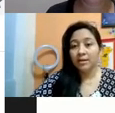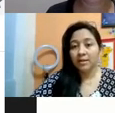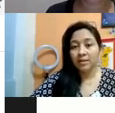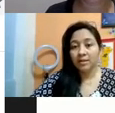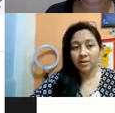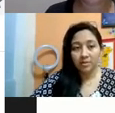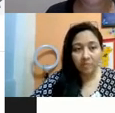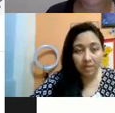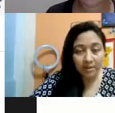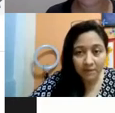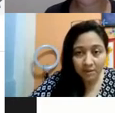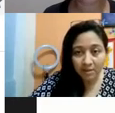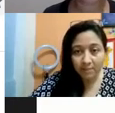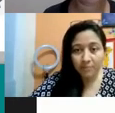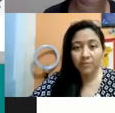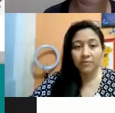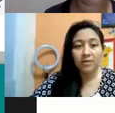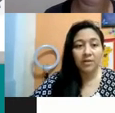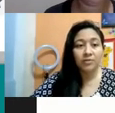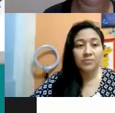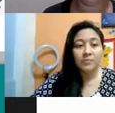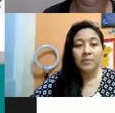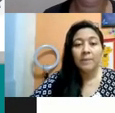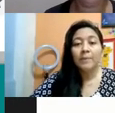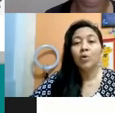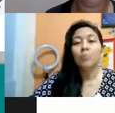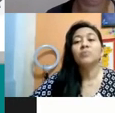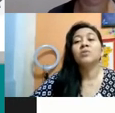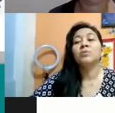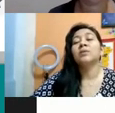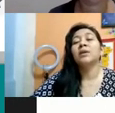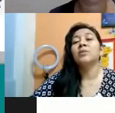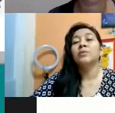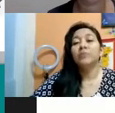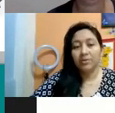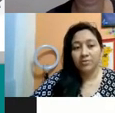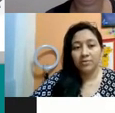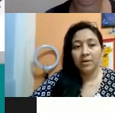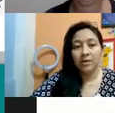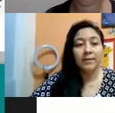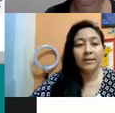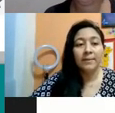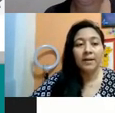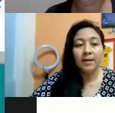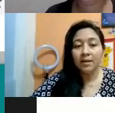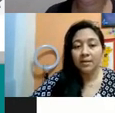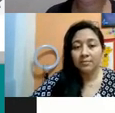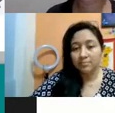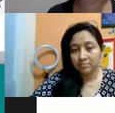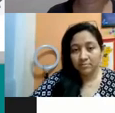en realidad no les alcancé a mostrar cuestionarios, pero ¿cómo se crean cuestionarios? A ver, de